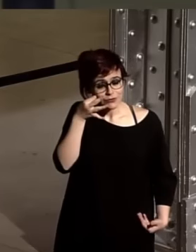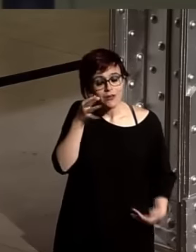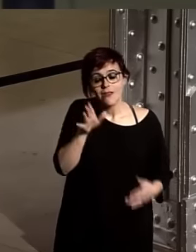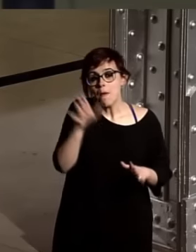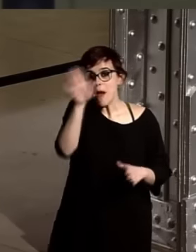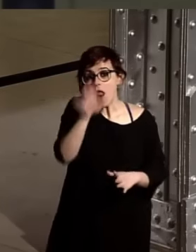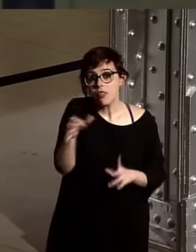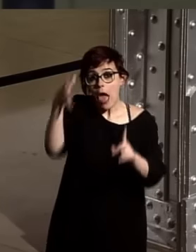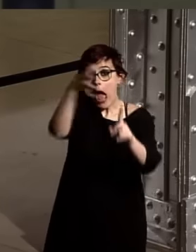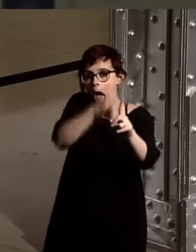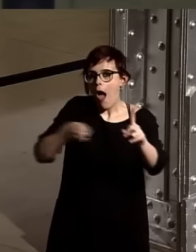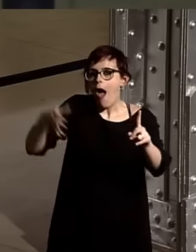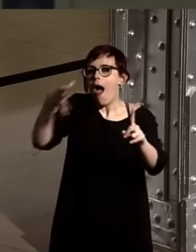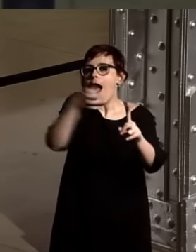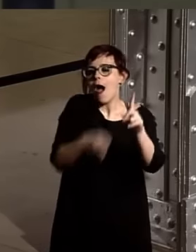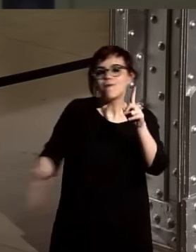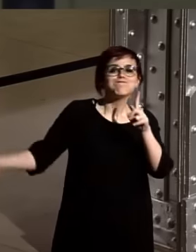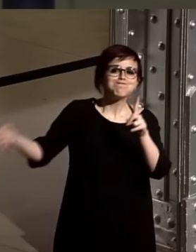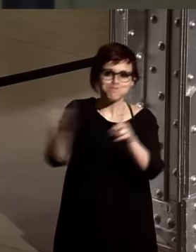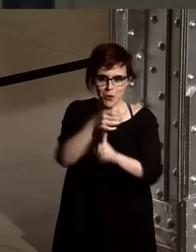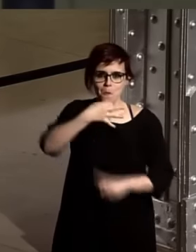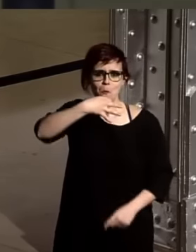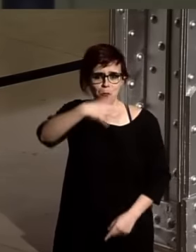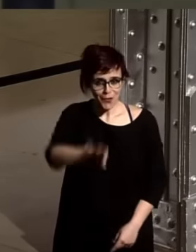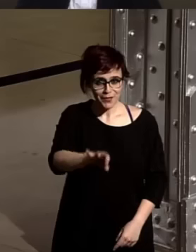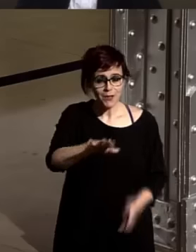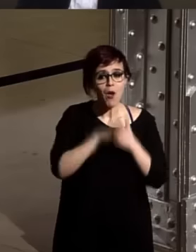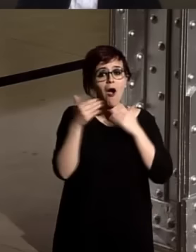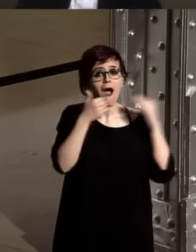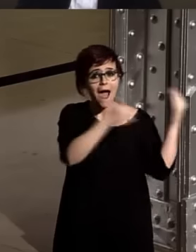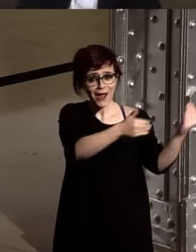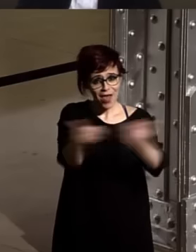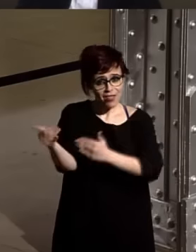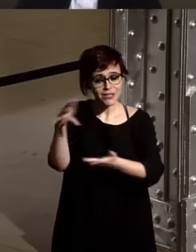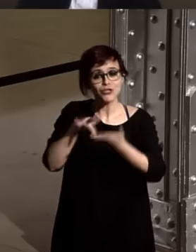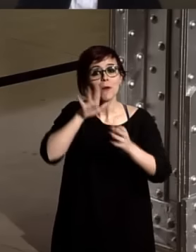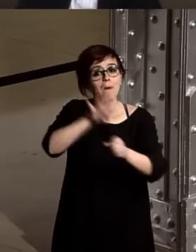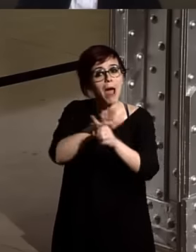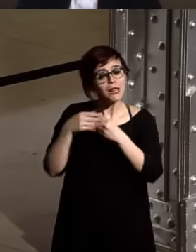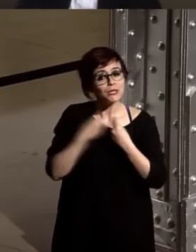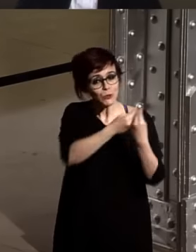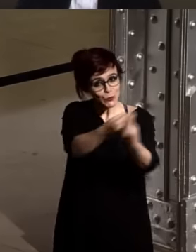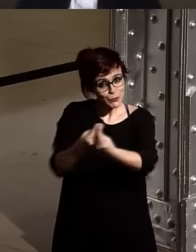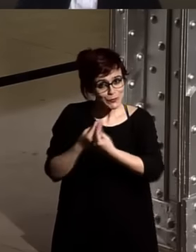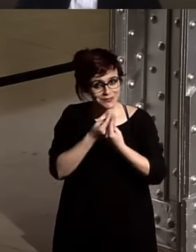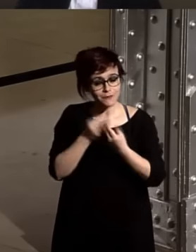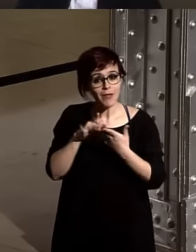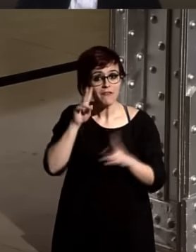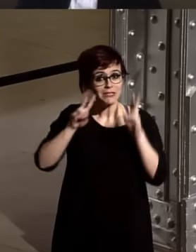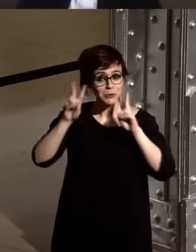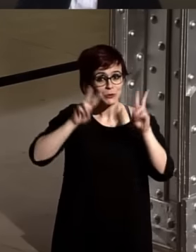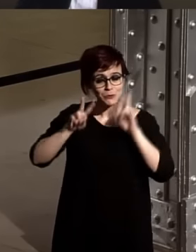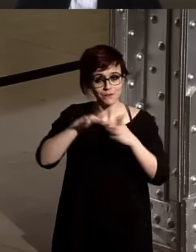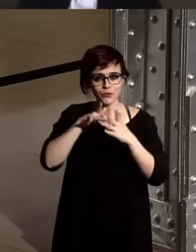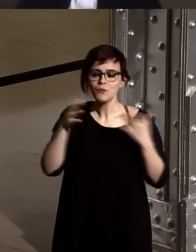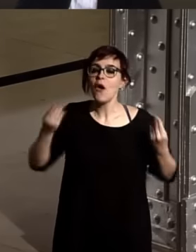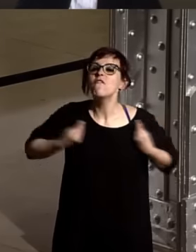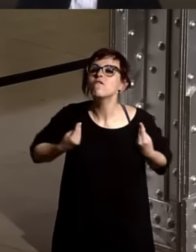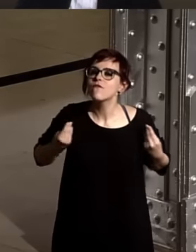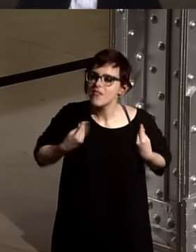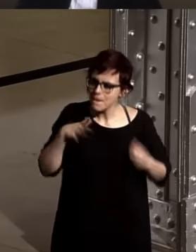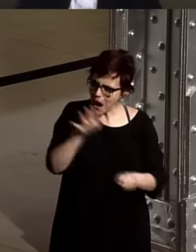inalcanzables Muchísimas gracias por haber ha pasado Este martes con nosotros como podéis ver hay mucha vida